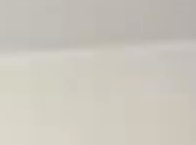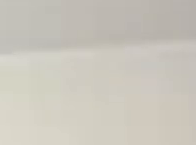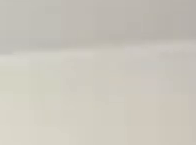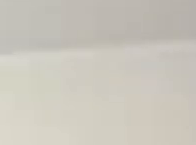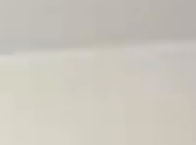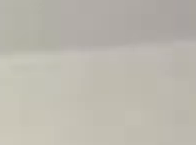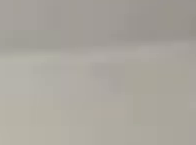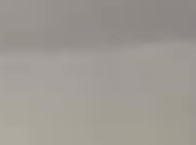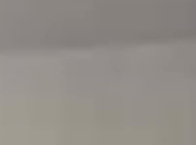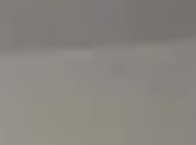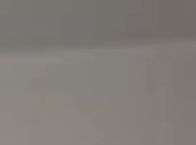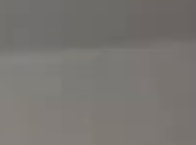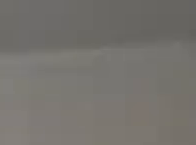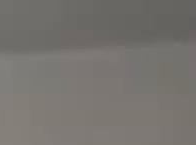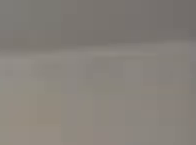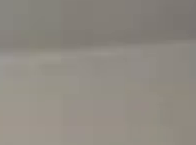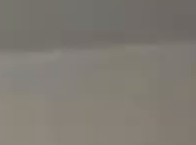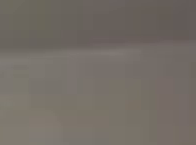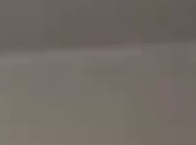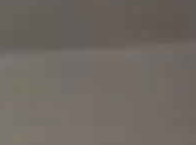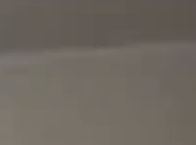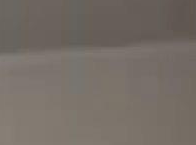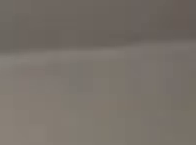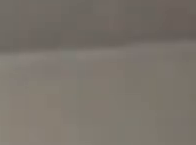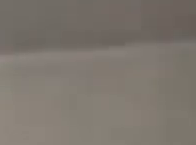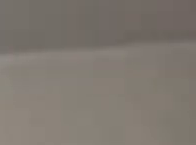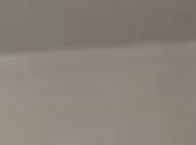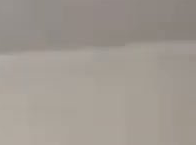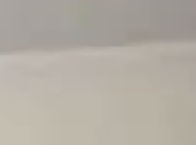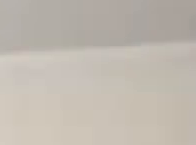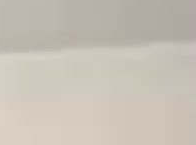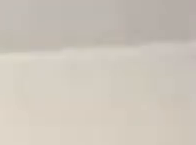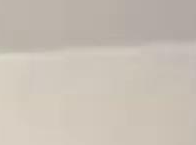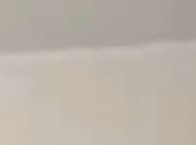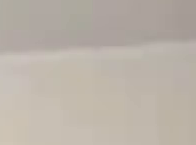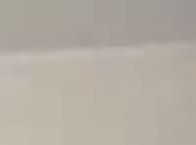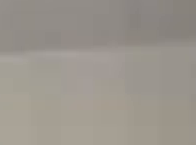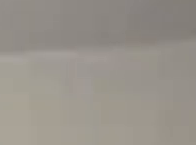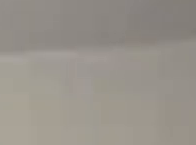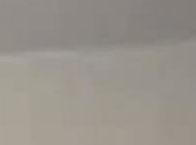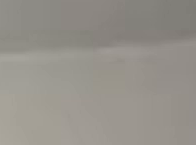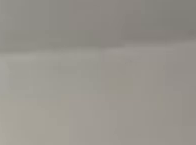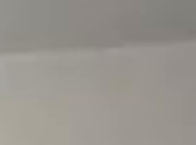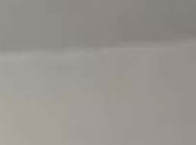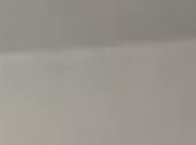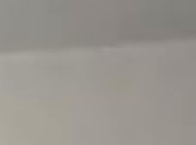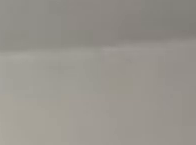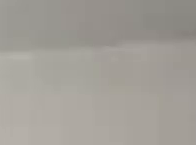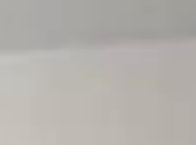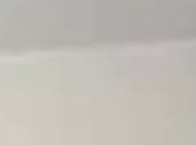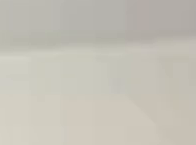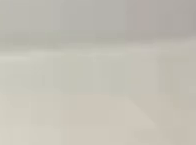neurología. Ya, entonces, aún hay bastante tiempo para estudiar. Ya. Voy a subir bastante información a